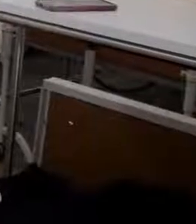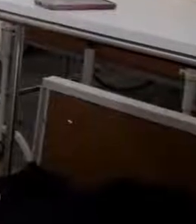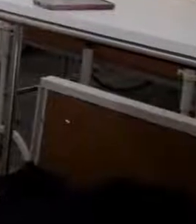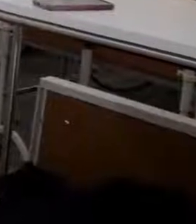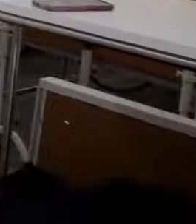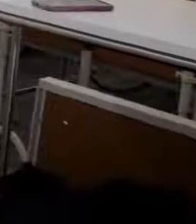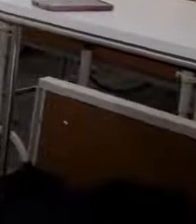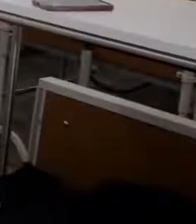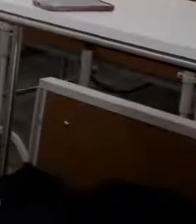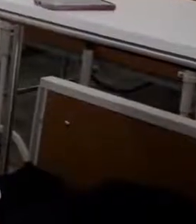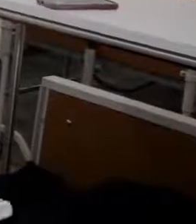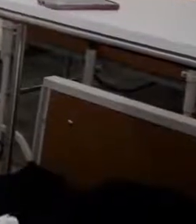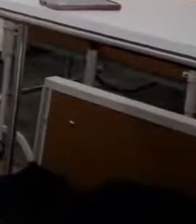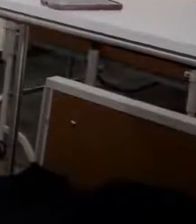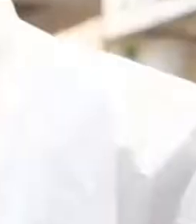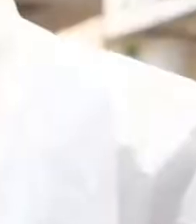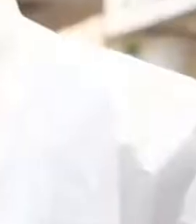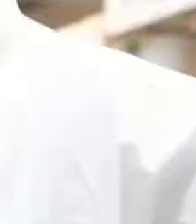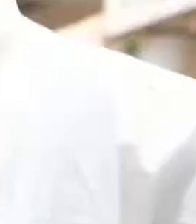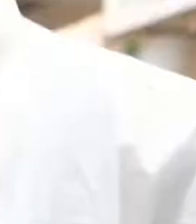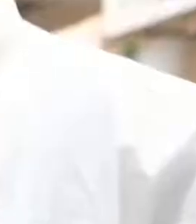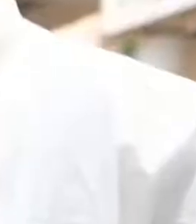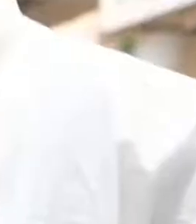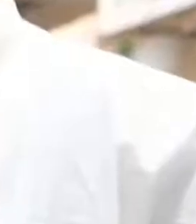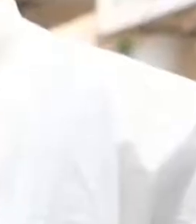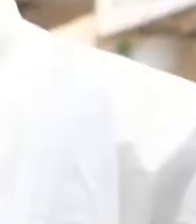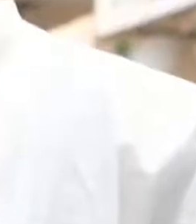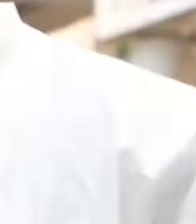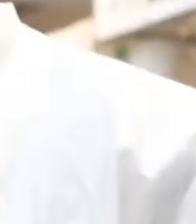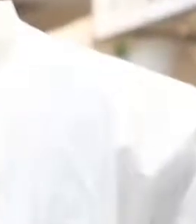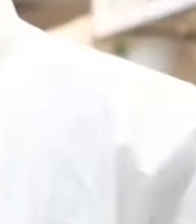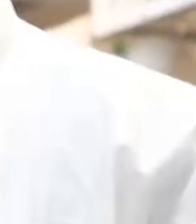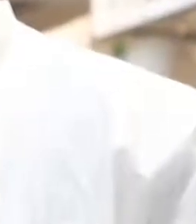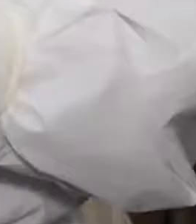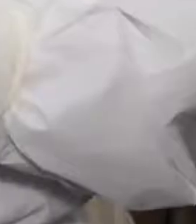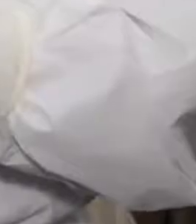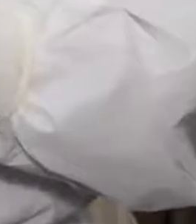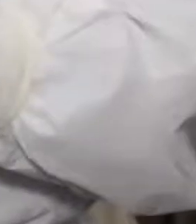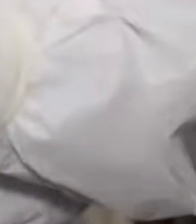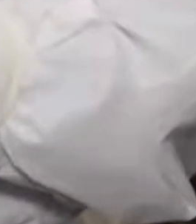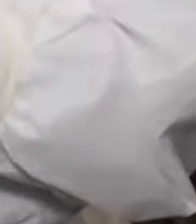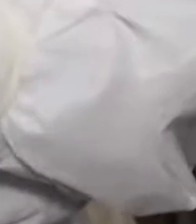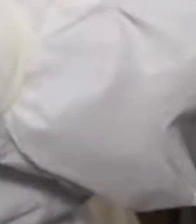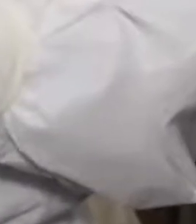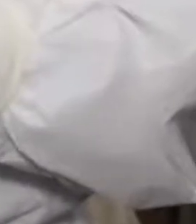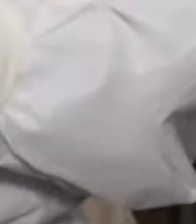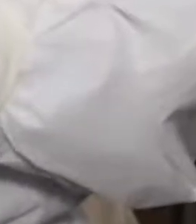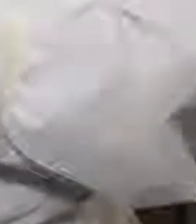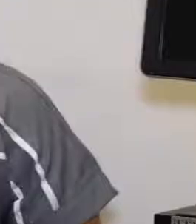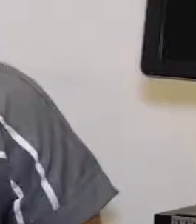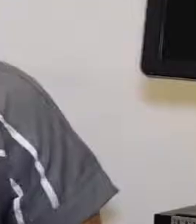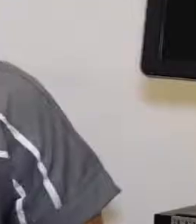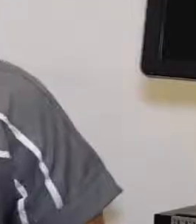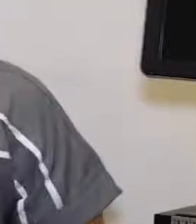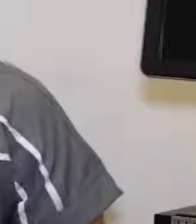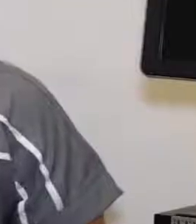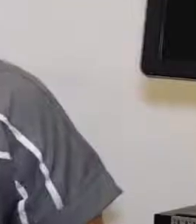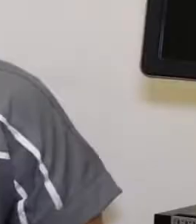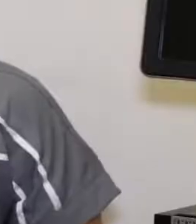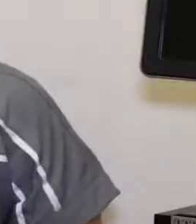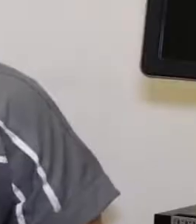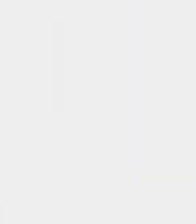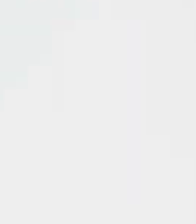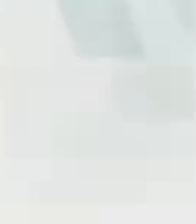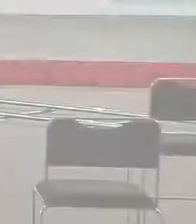acostumbrar. Es muy difícil al principio, sí, no voy a decir que no, es muy complicado, pero se puede. No se